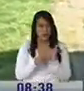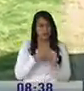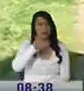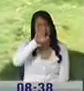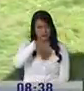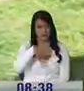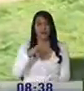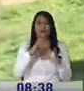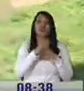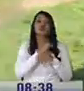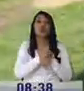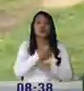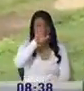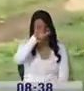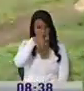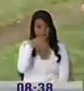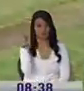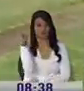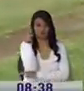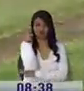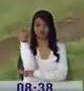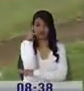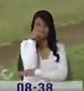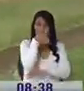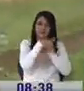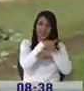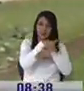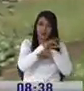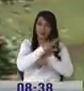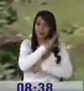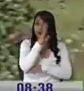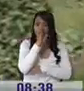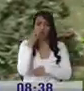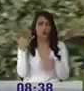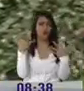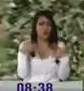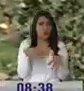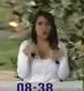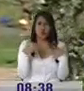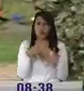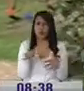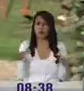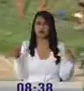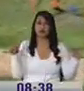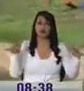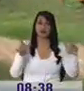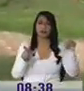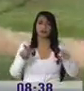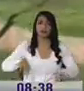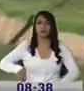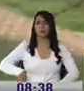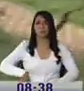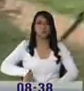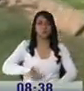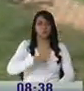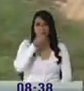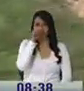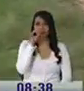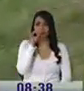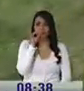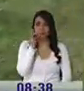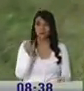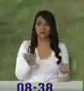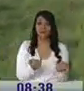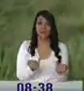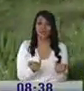una vuelta en las tardes o al mediodía esto está repleto de delincuentes la hierba como ven